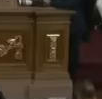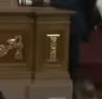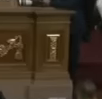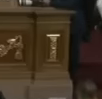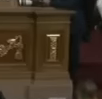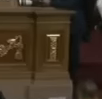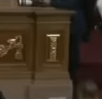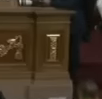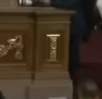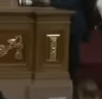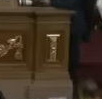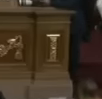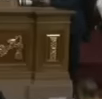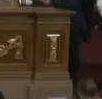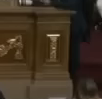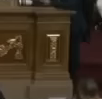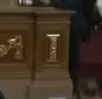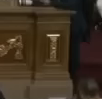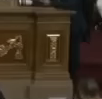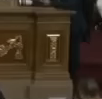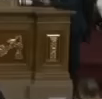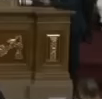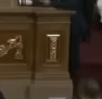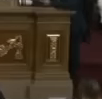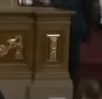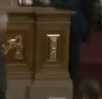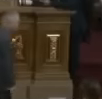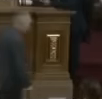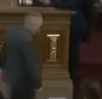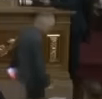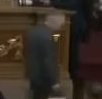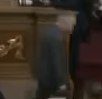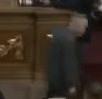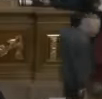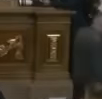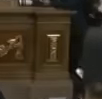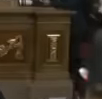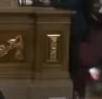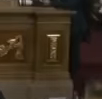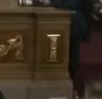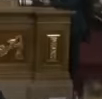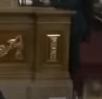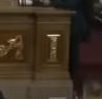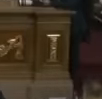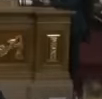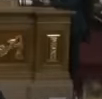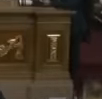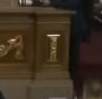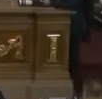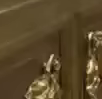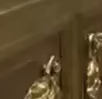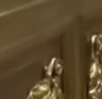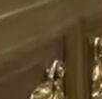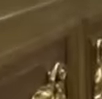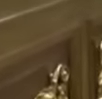Ciudadana secretaria, sírvase informar si hay quórum. Hay quórum, ciudadano presidente. Se abre la sesión.